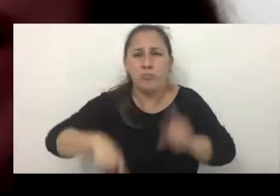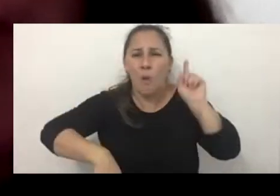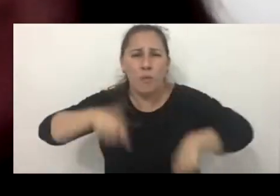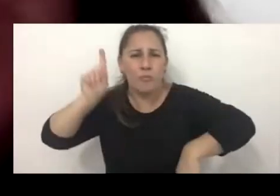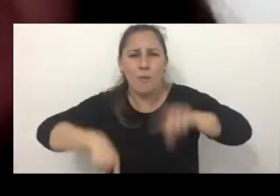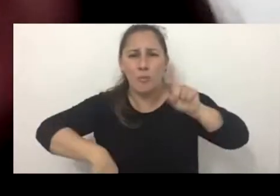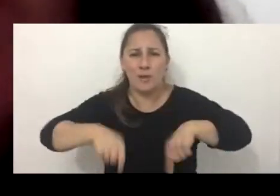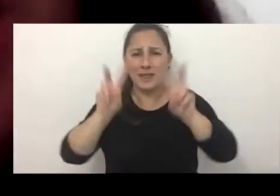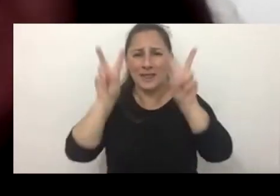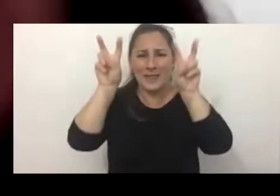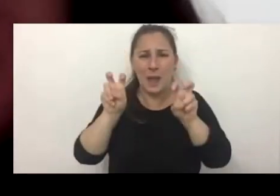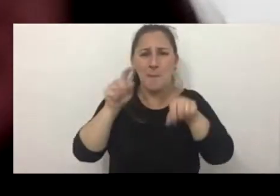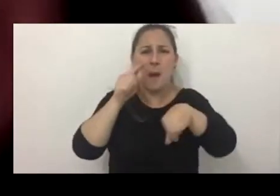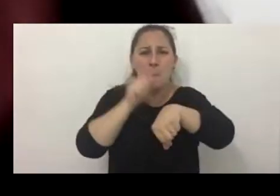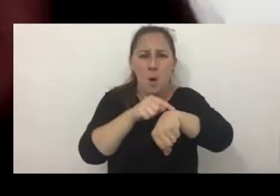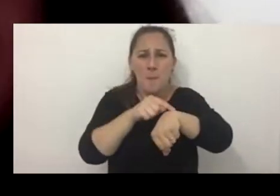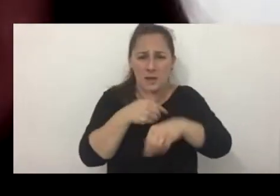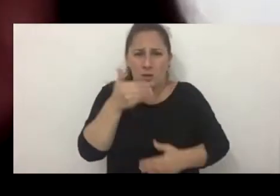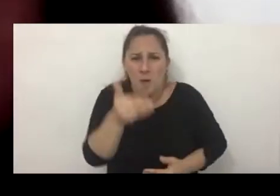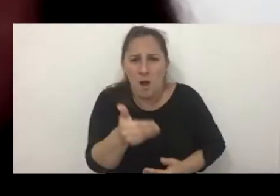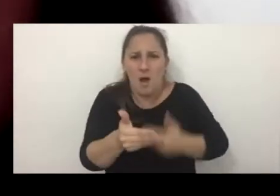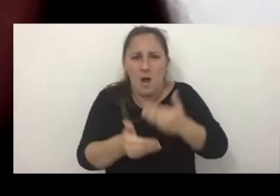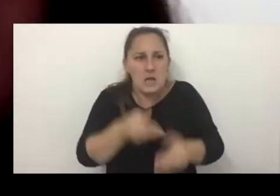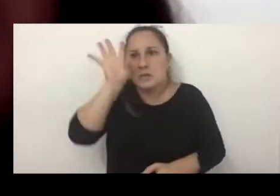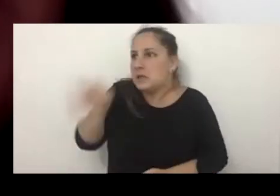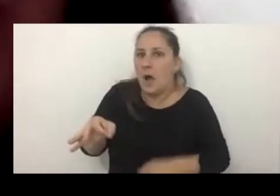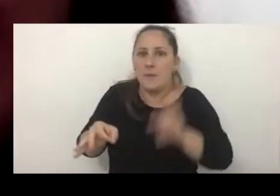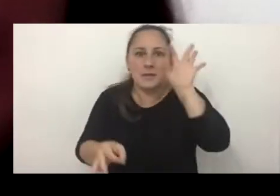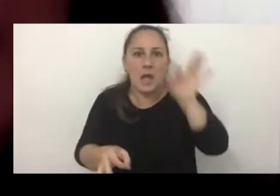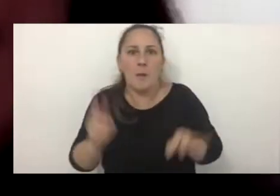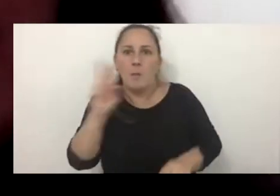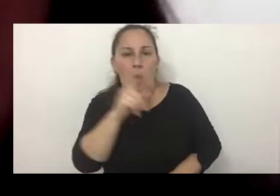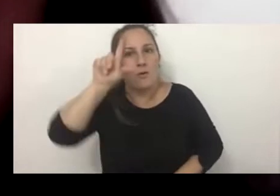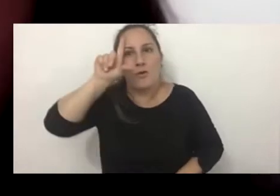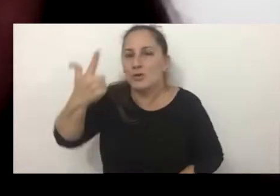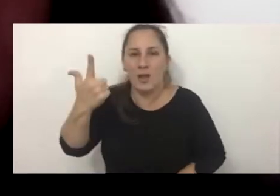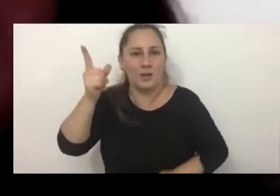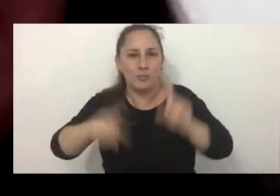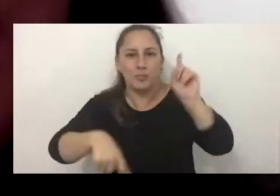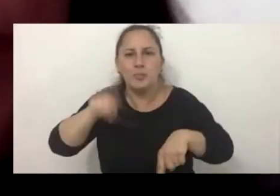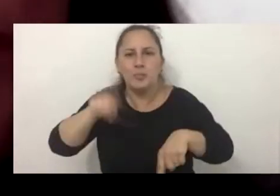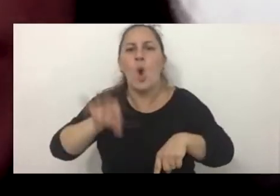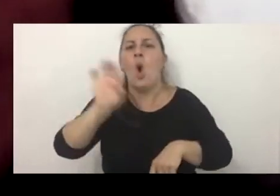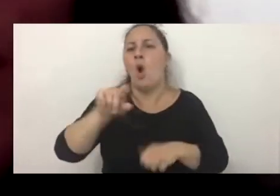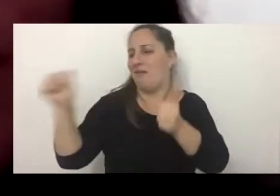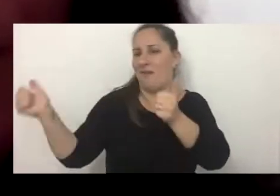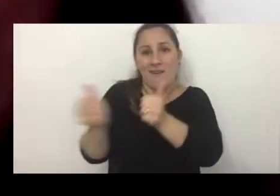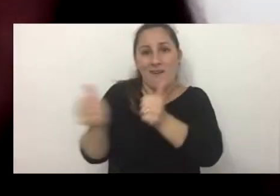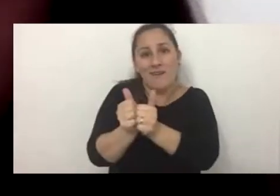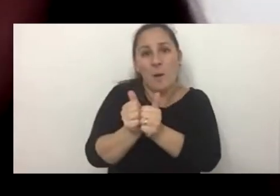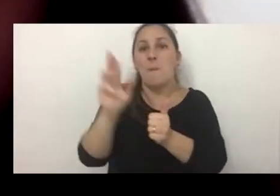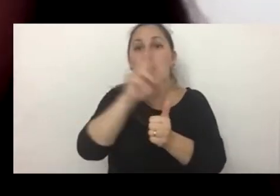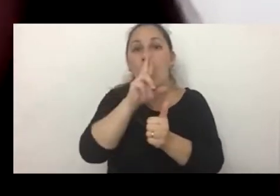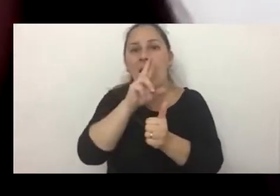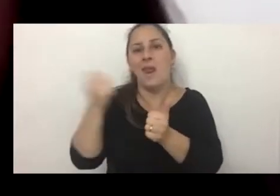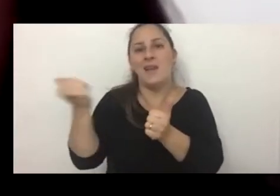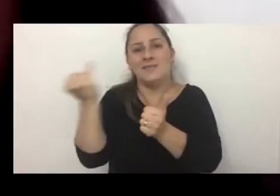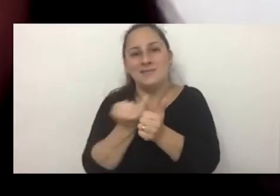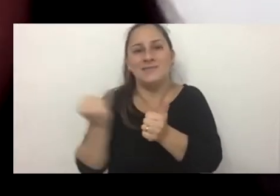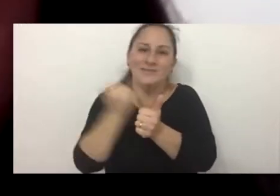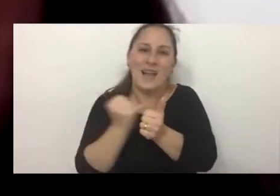¿no? Como incluso desde un lugar donde había mucho tabú, donde no